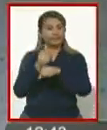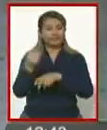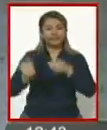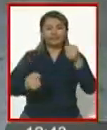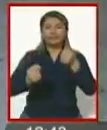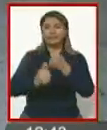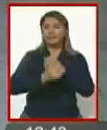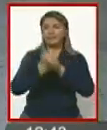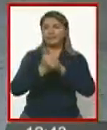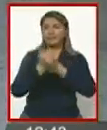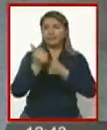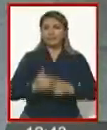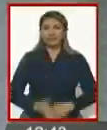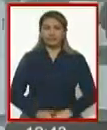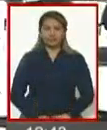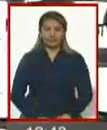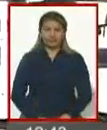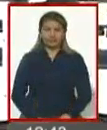de conducción peligrosa.